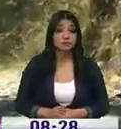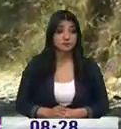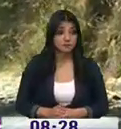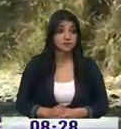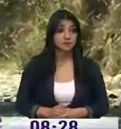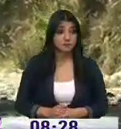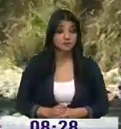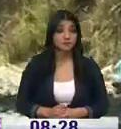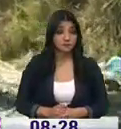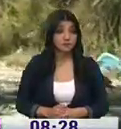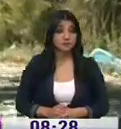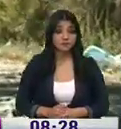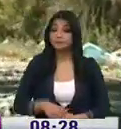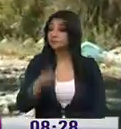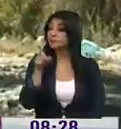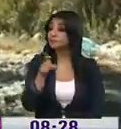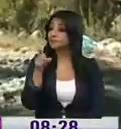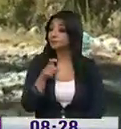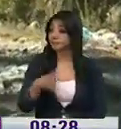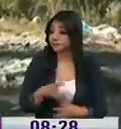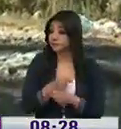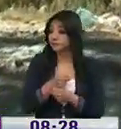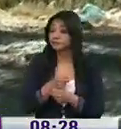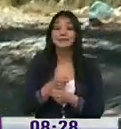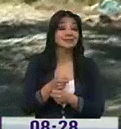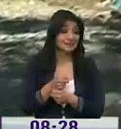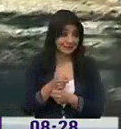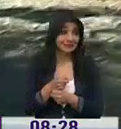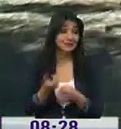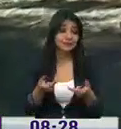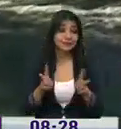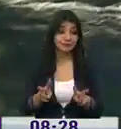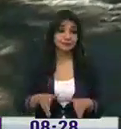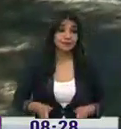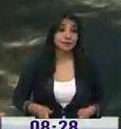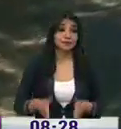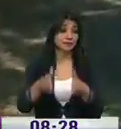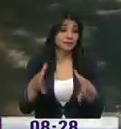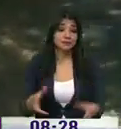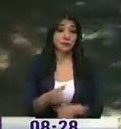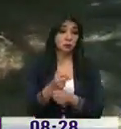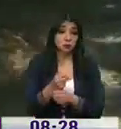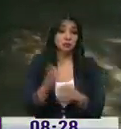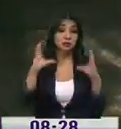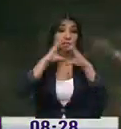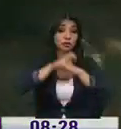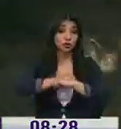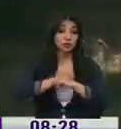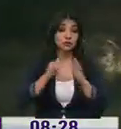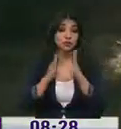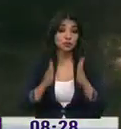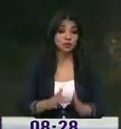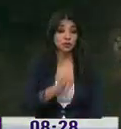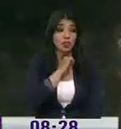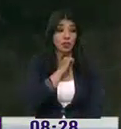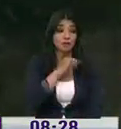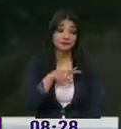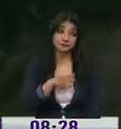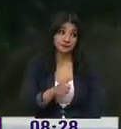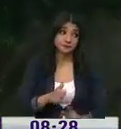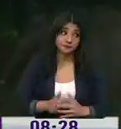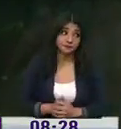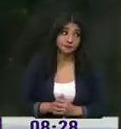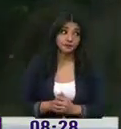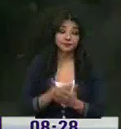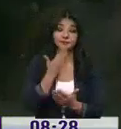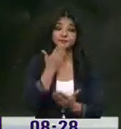Sí, y ustedes necesitan también seguridad. Sí, seguridad aquí en la vía, porque en las noches vienen los estudiantes y son asaltados. Perfecto, muchísimas